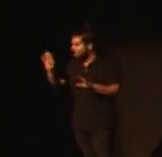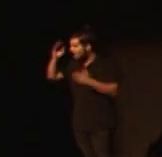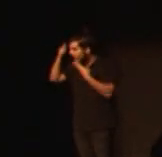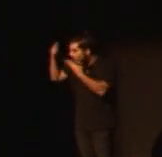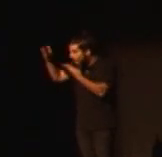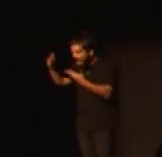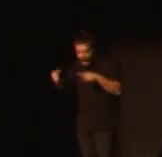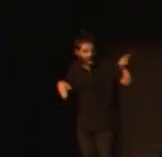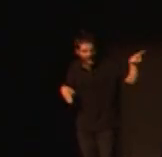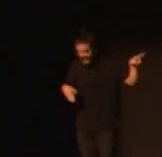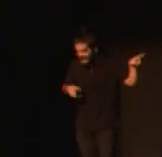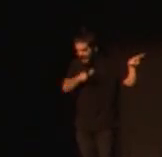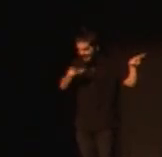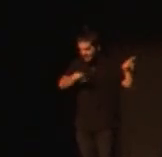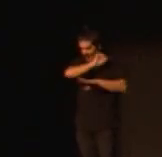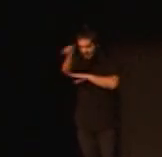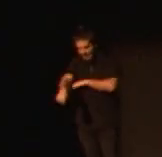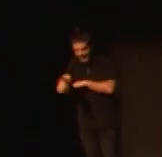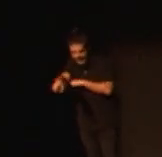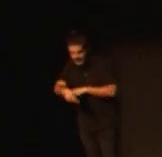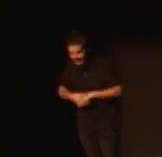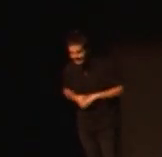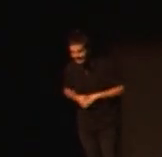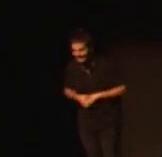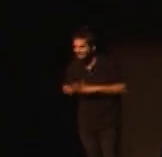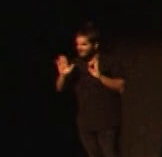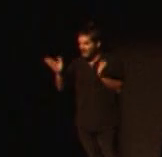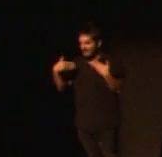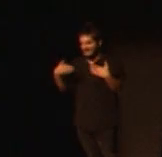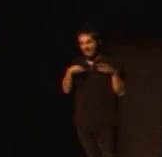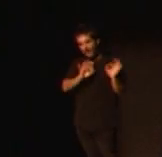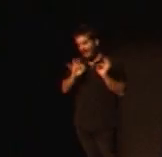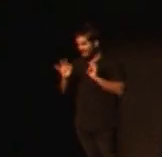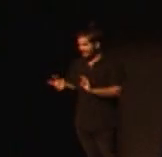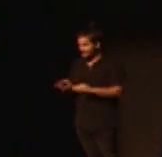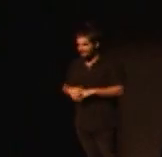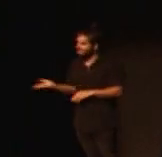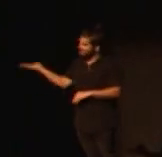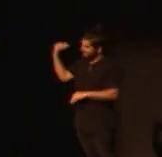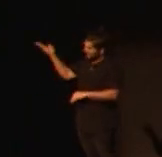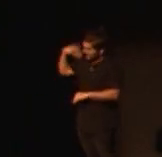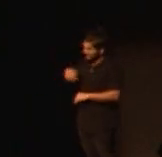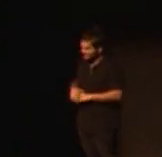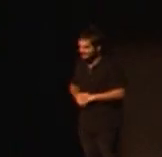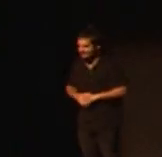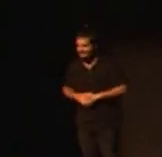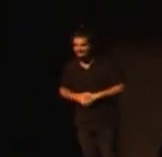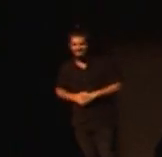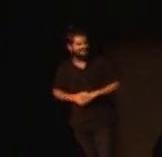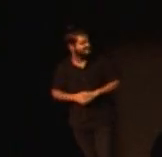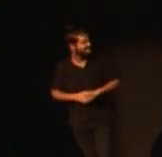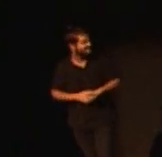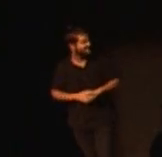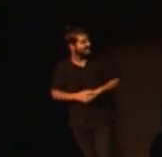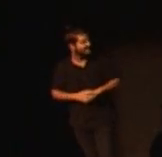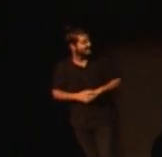que los que hay ahí abajo, ¿eh? Pero no pasa nada que vamos a organizar este vagón. Al, veniros conmigo. A ver, No os preocupéis. Vamos para allá. Para...